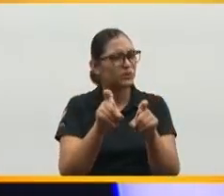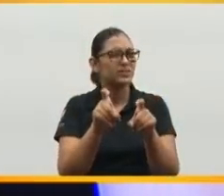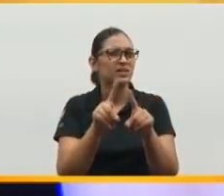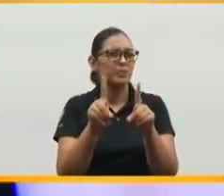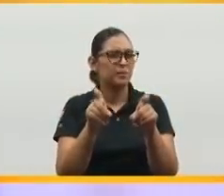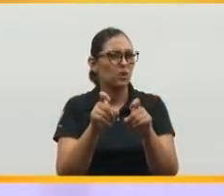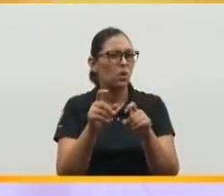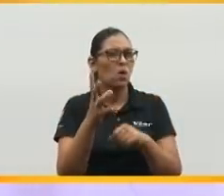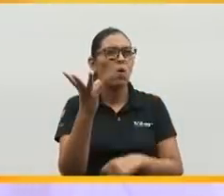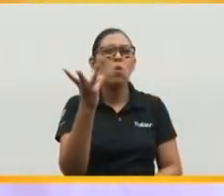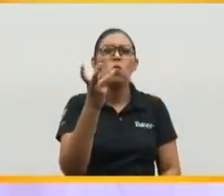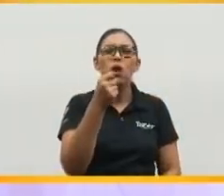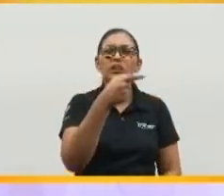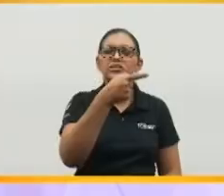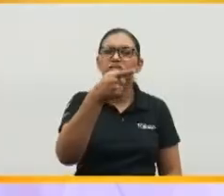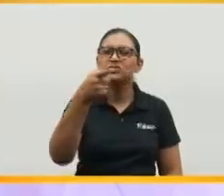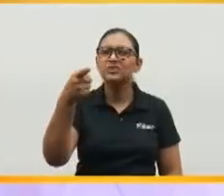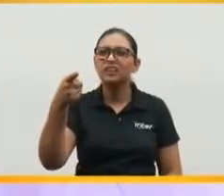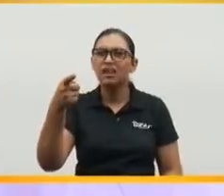a resistir